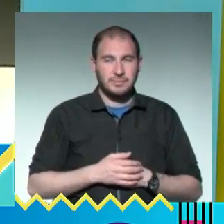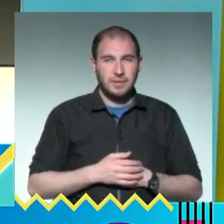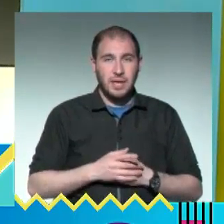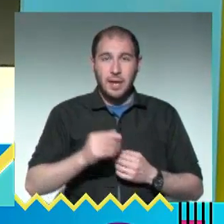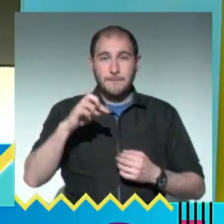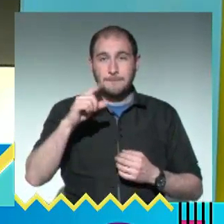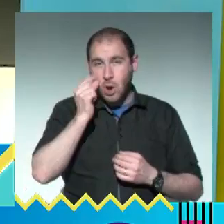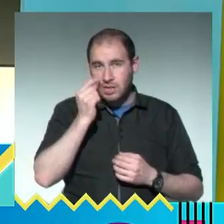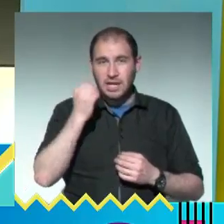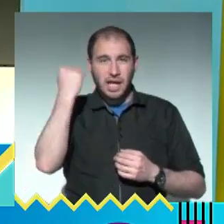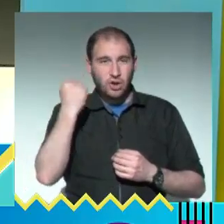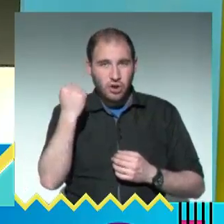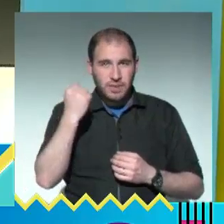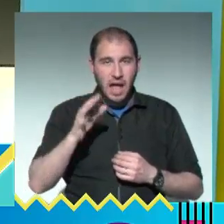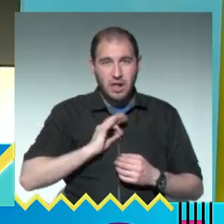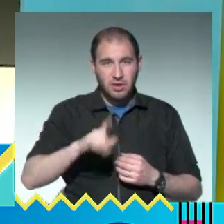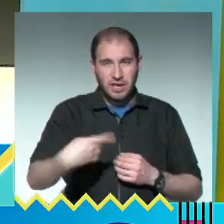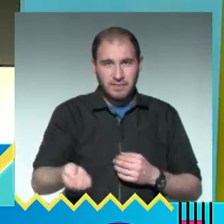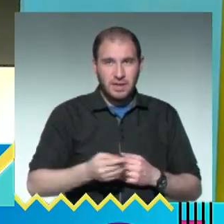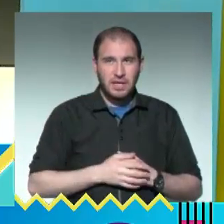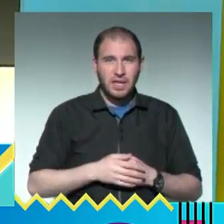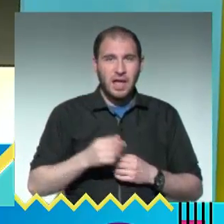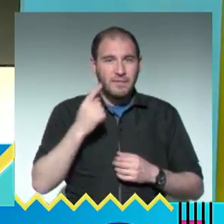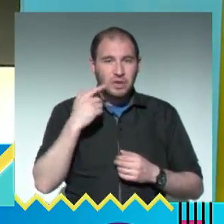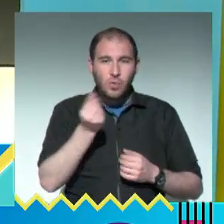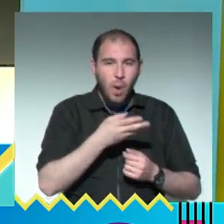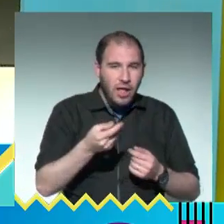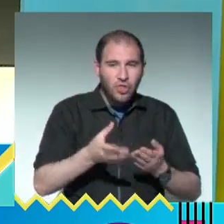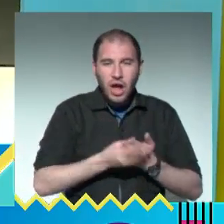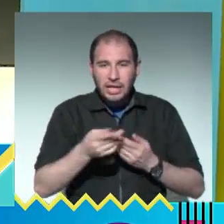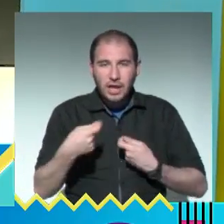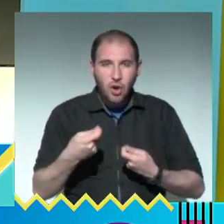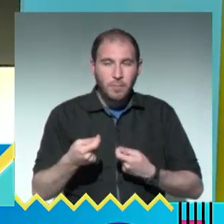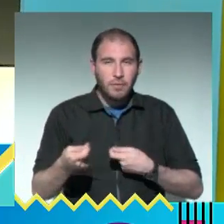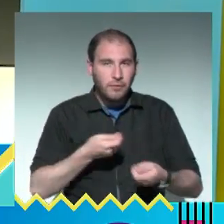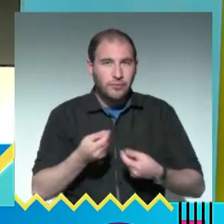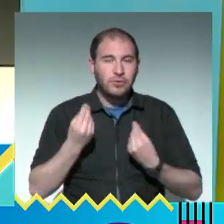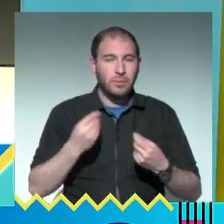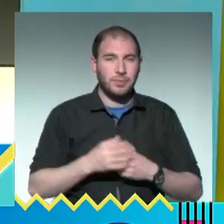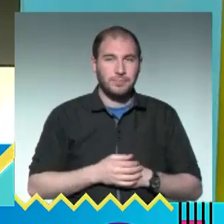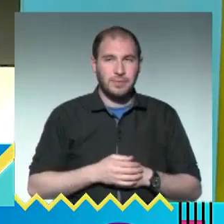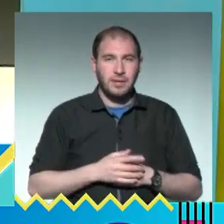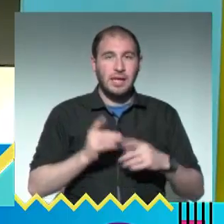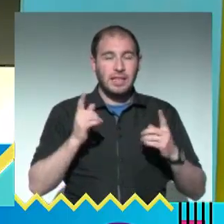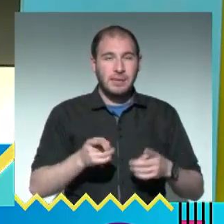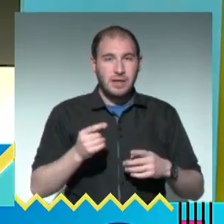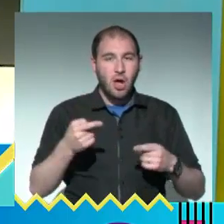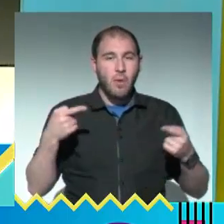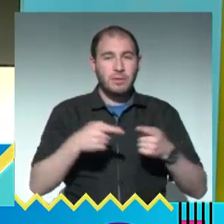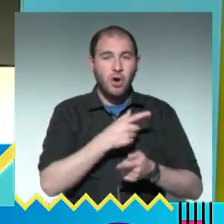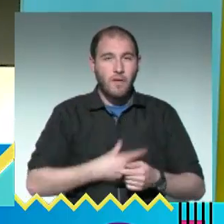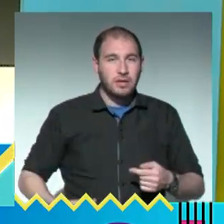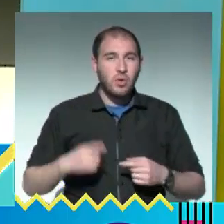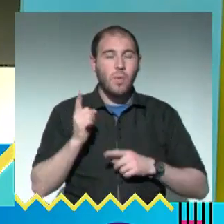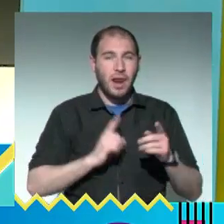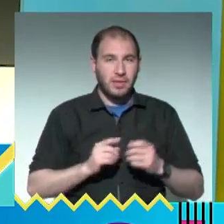la política, para la economía del año que viene. Es saber cuánto tenemos, cómo lo vamos a gestionar, de qué manera y cuál es la idea del